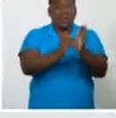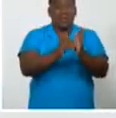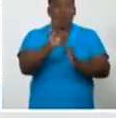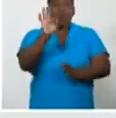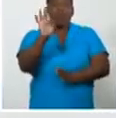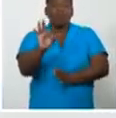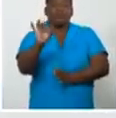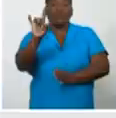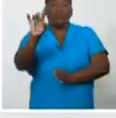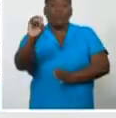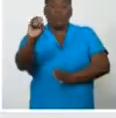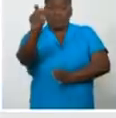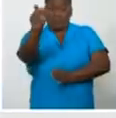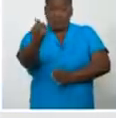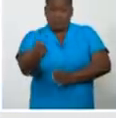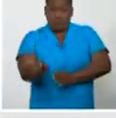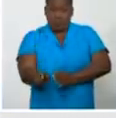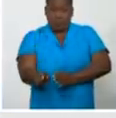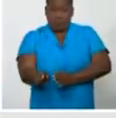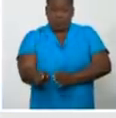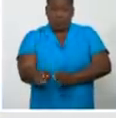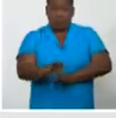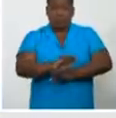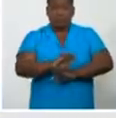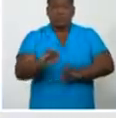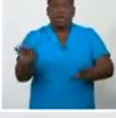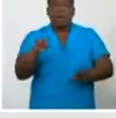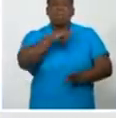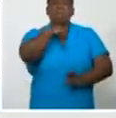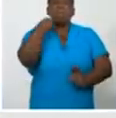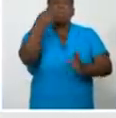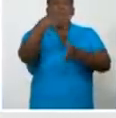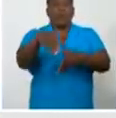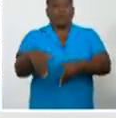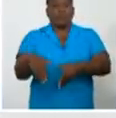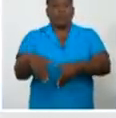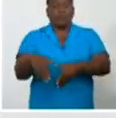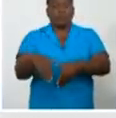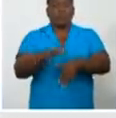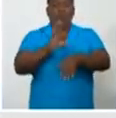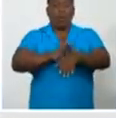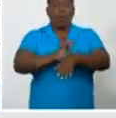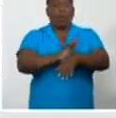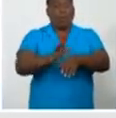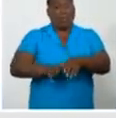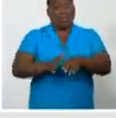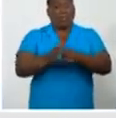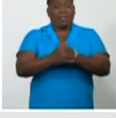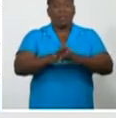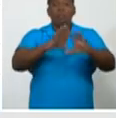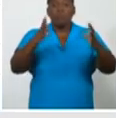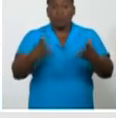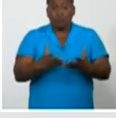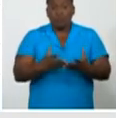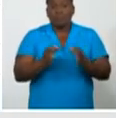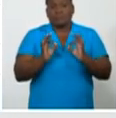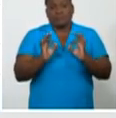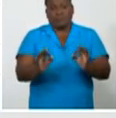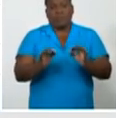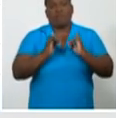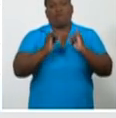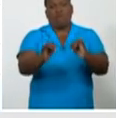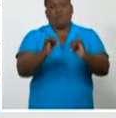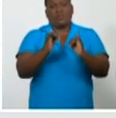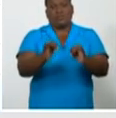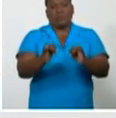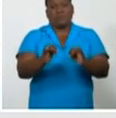3.017.890 personas han perdido la vida con COVID-19 en el mundo, lo cual hace una